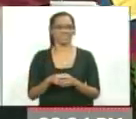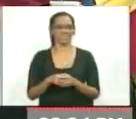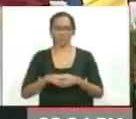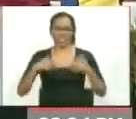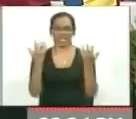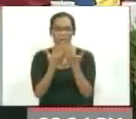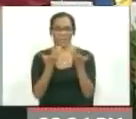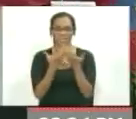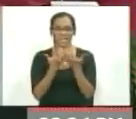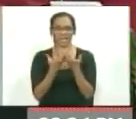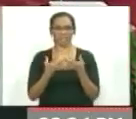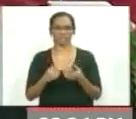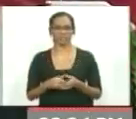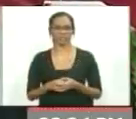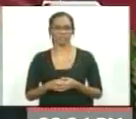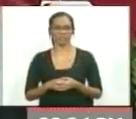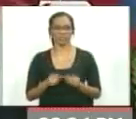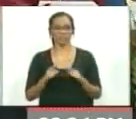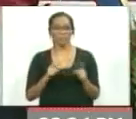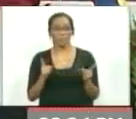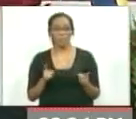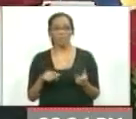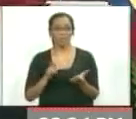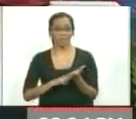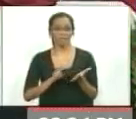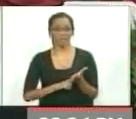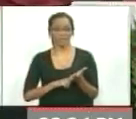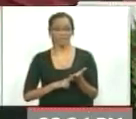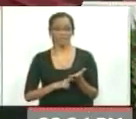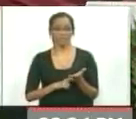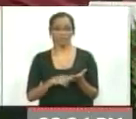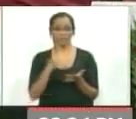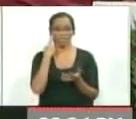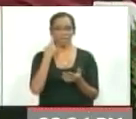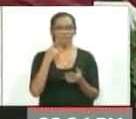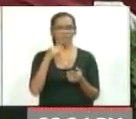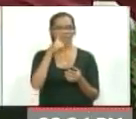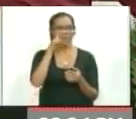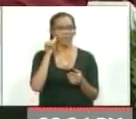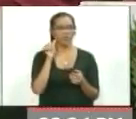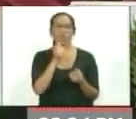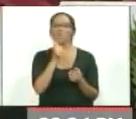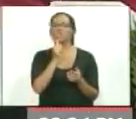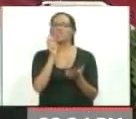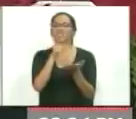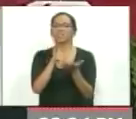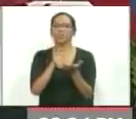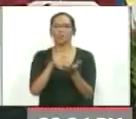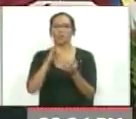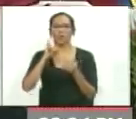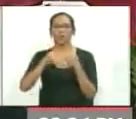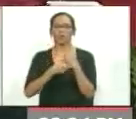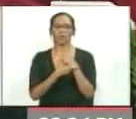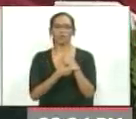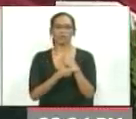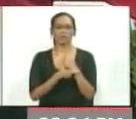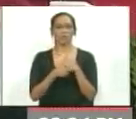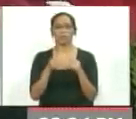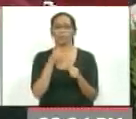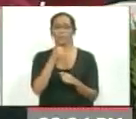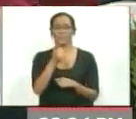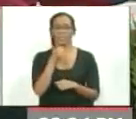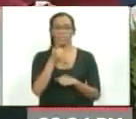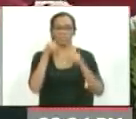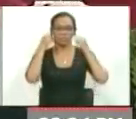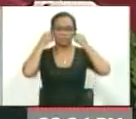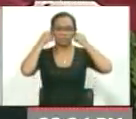peleando. Porque esa es la otra, ¿no? Ustedes ven las tomas. ¿Con quién llegó Juanito Limaña? Con unos periodistas.